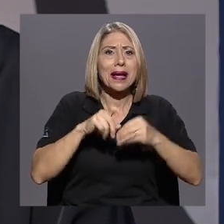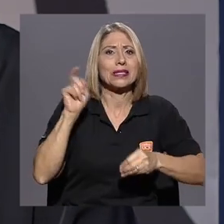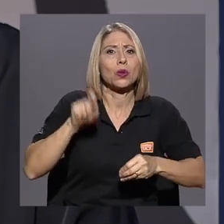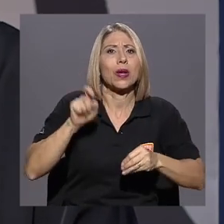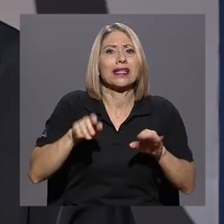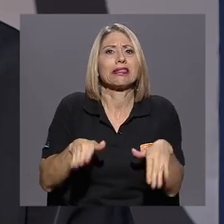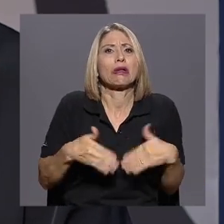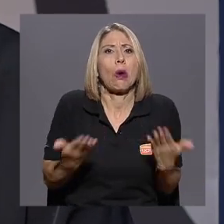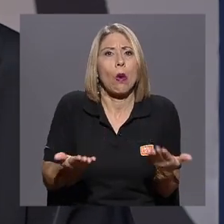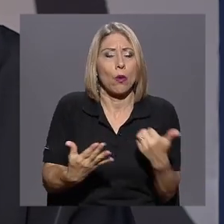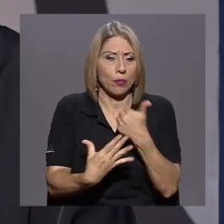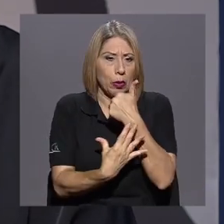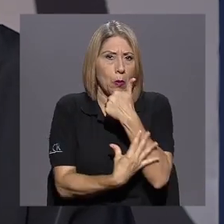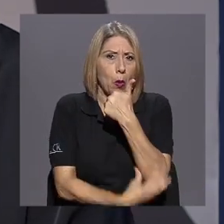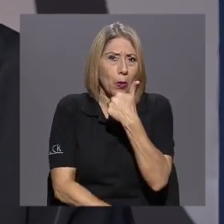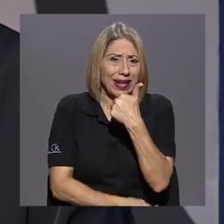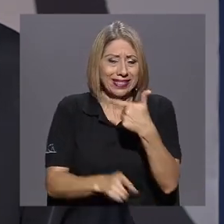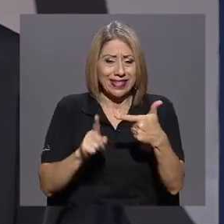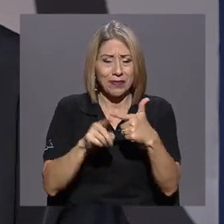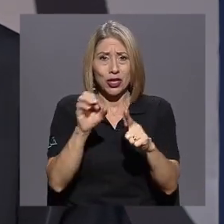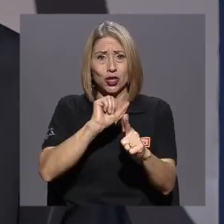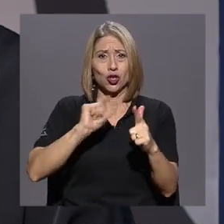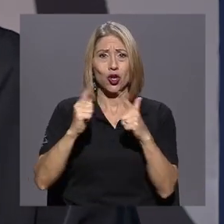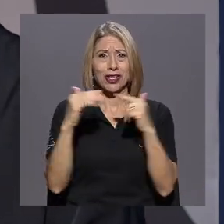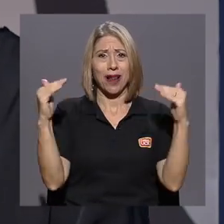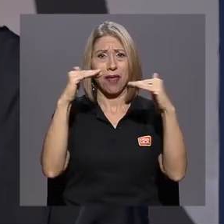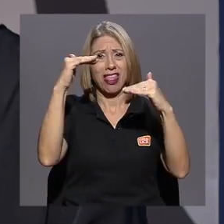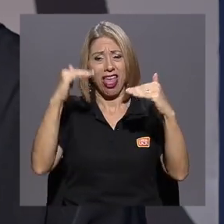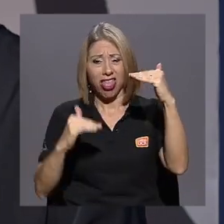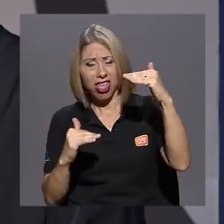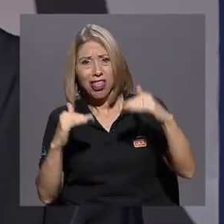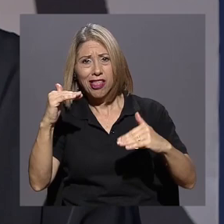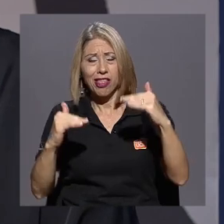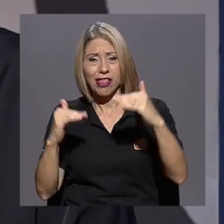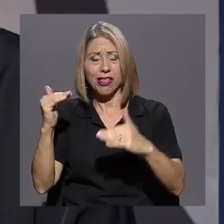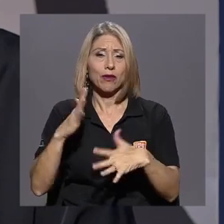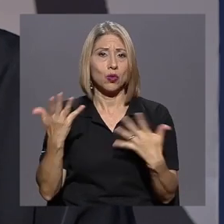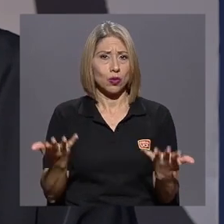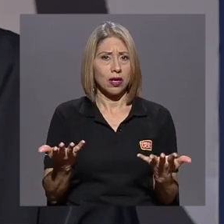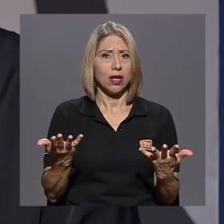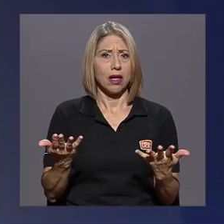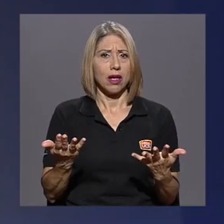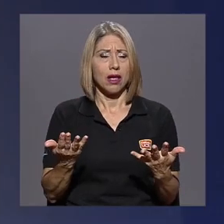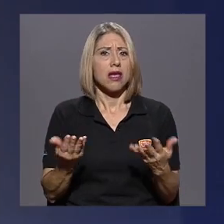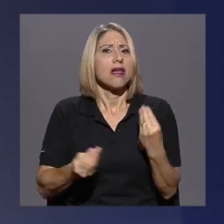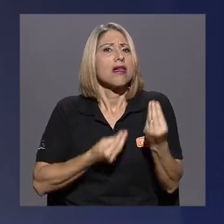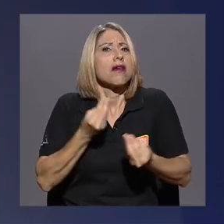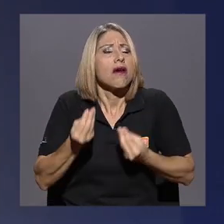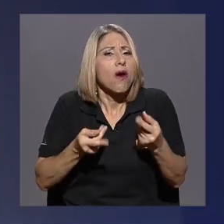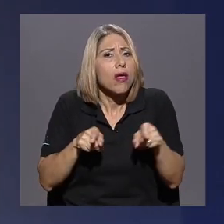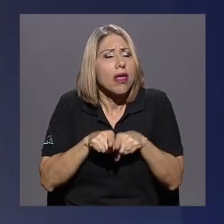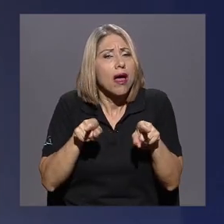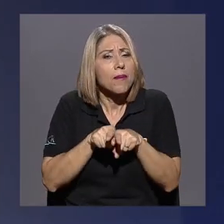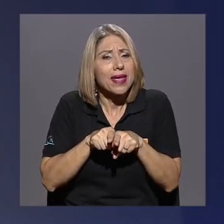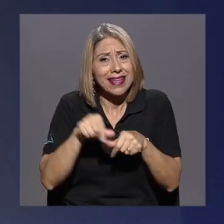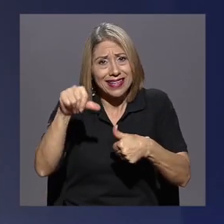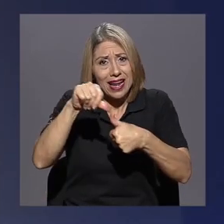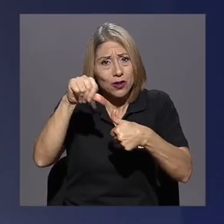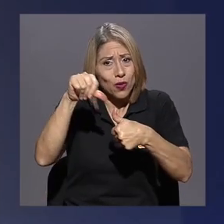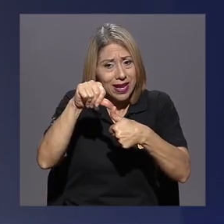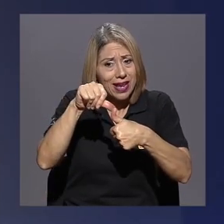pobreza, aumento de las desigualdades sociales en toda la región, ¿verdad? Y cómo la región también se